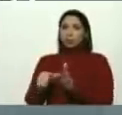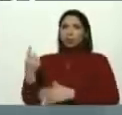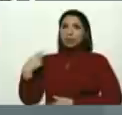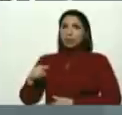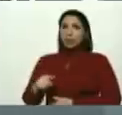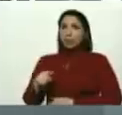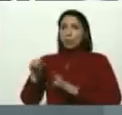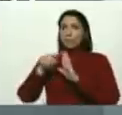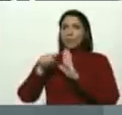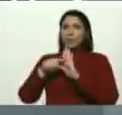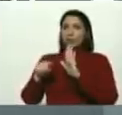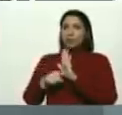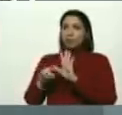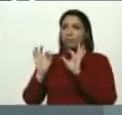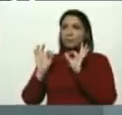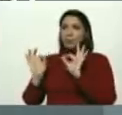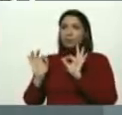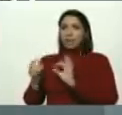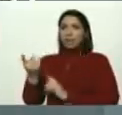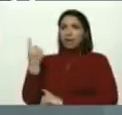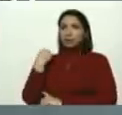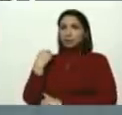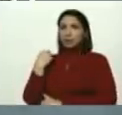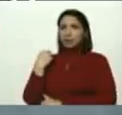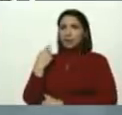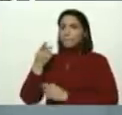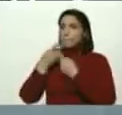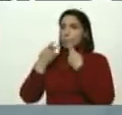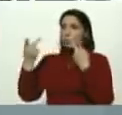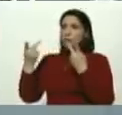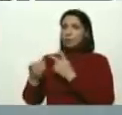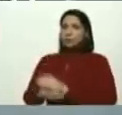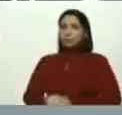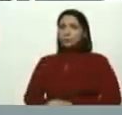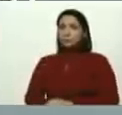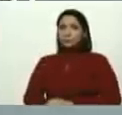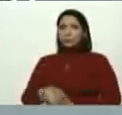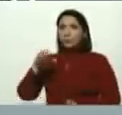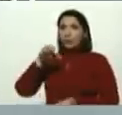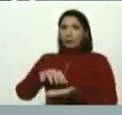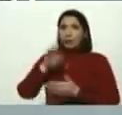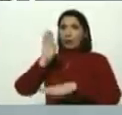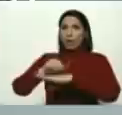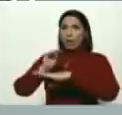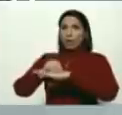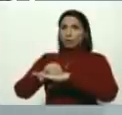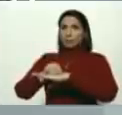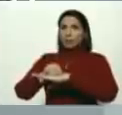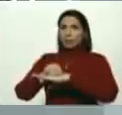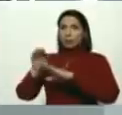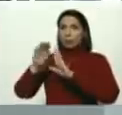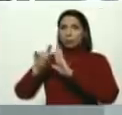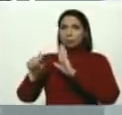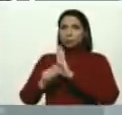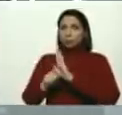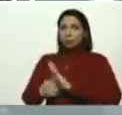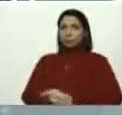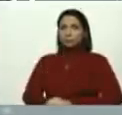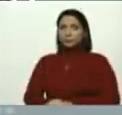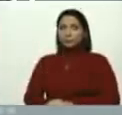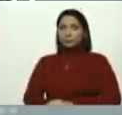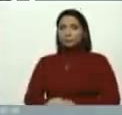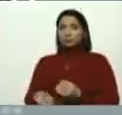especiales. Correcto. Ayer, bueno, publicamos el estado de alarma constitucional que